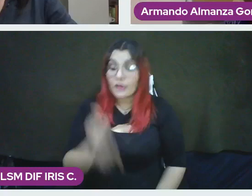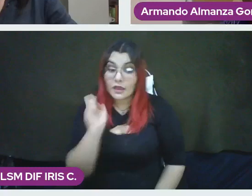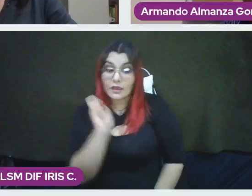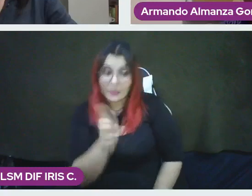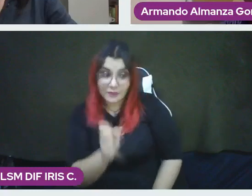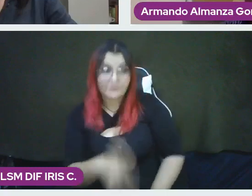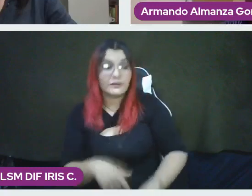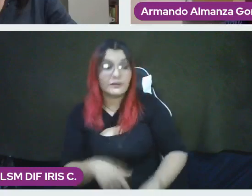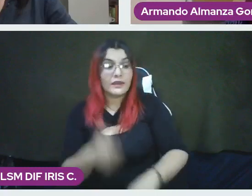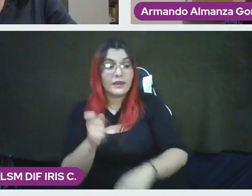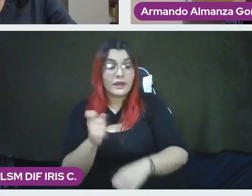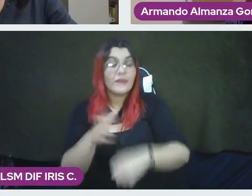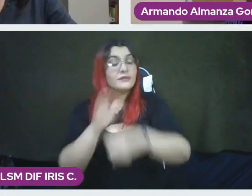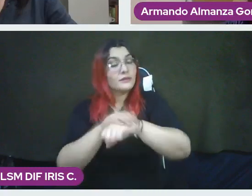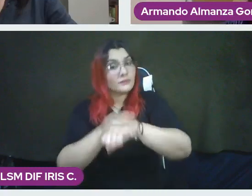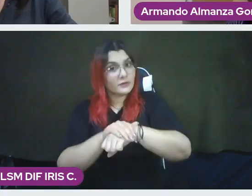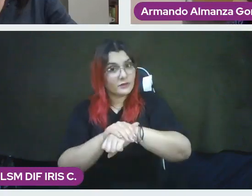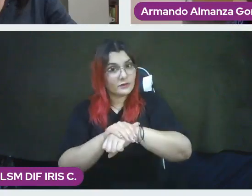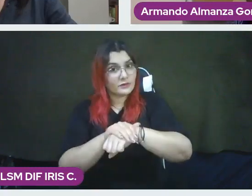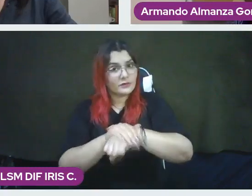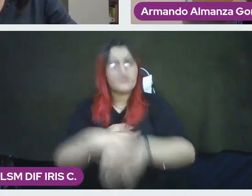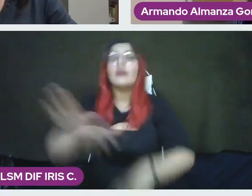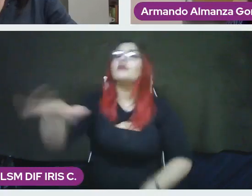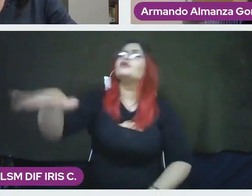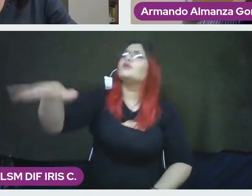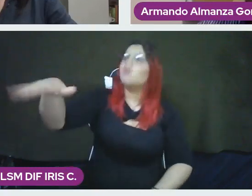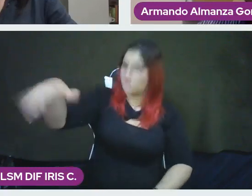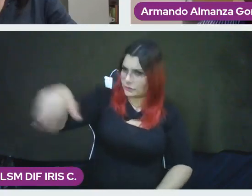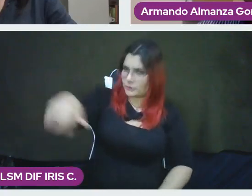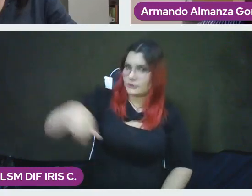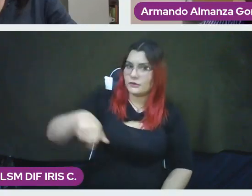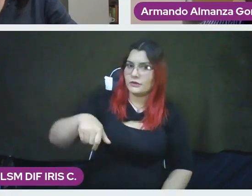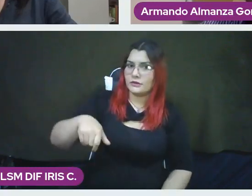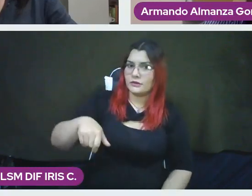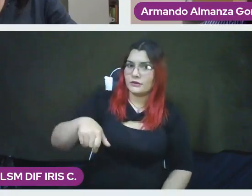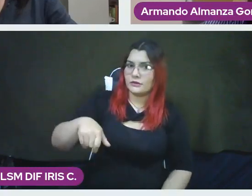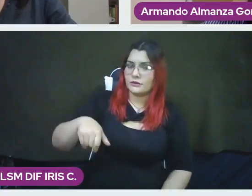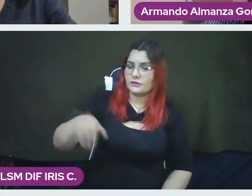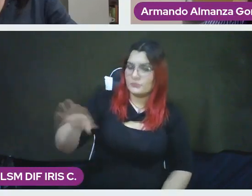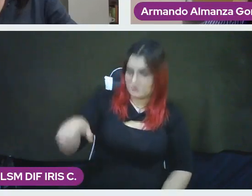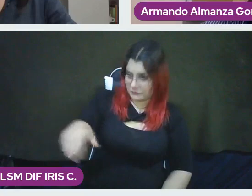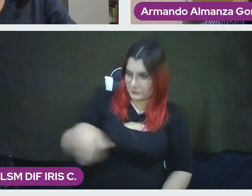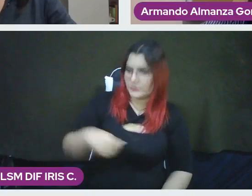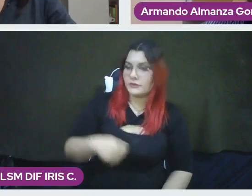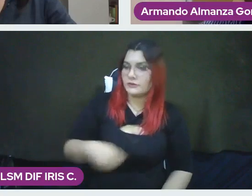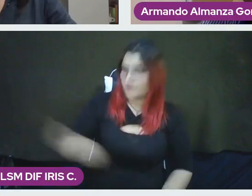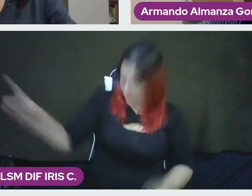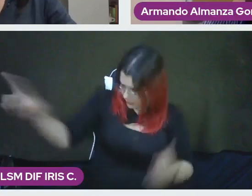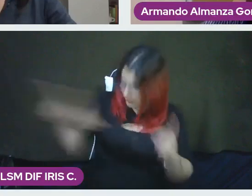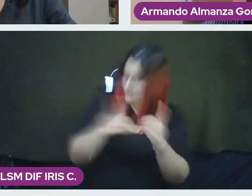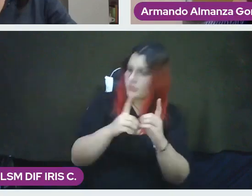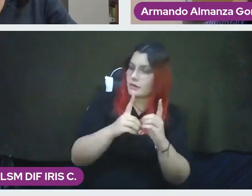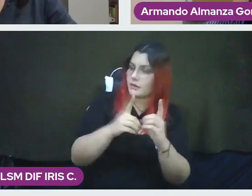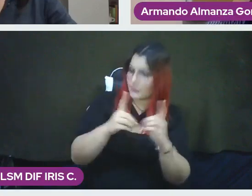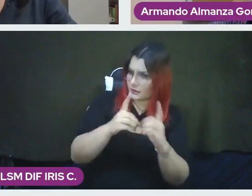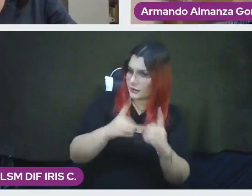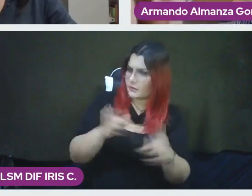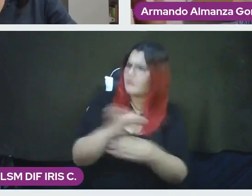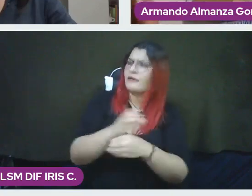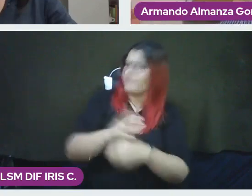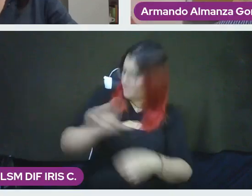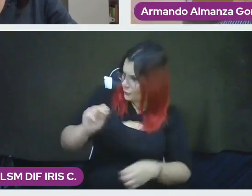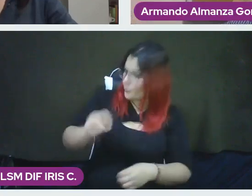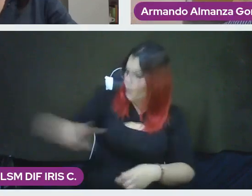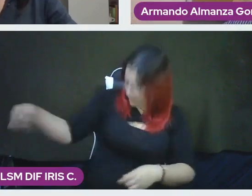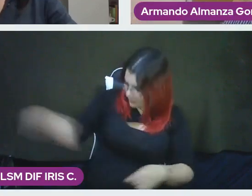condujo hacia el café, le dijo a mi amigo, hey, ¿tú no quieres estar conmigo? Aquí, ¿no? Conmigo. Entonces yo dije,